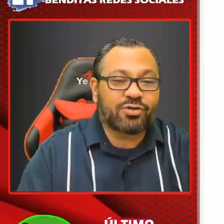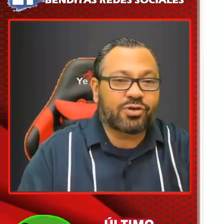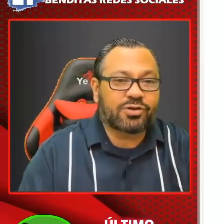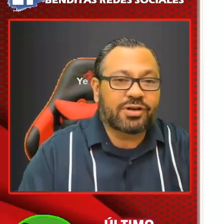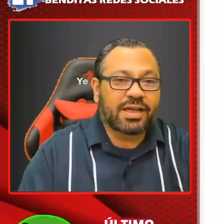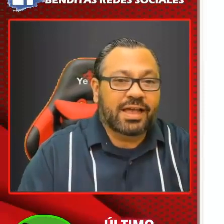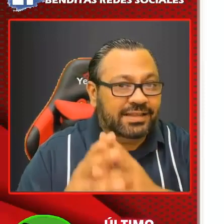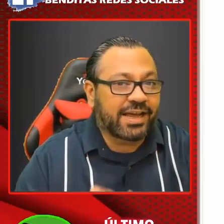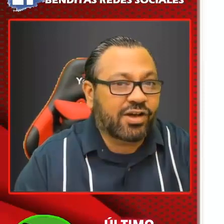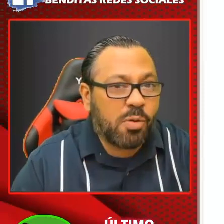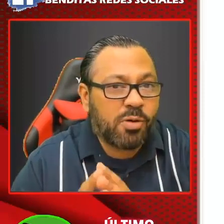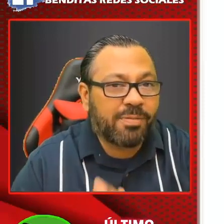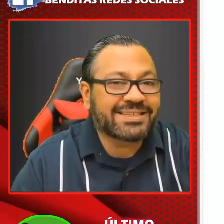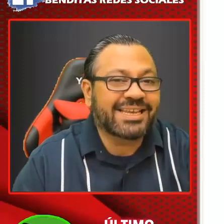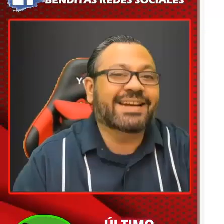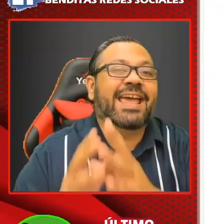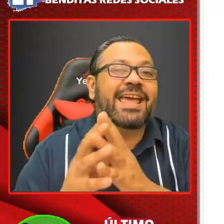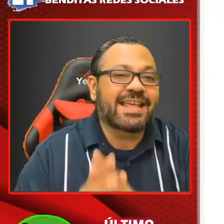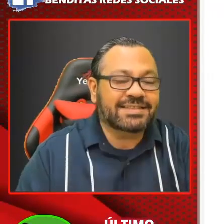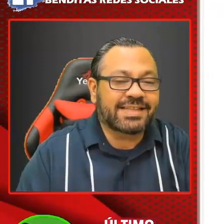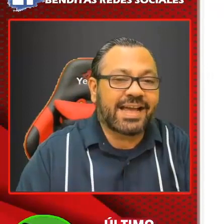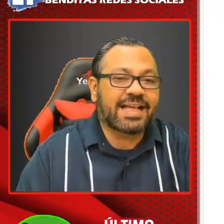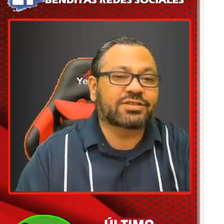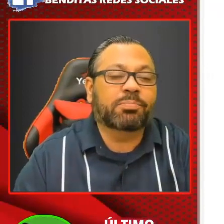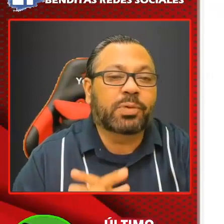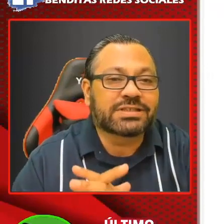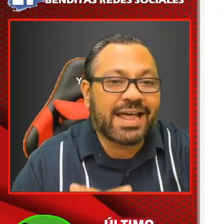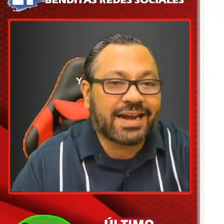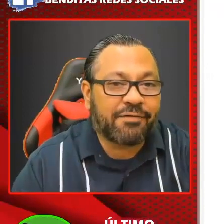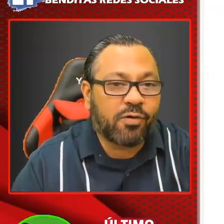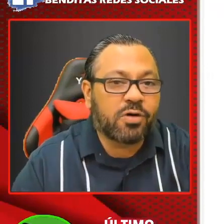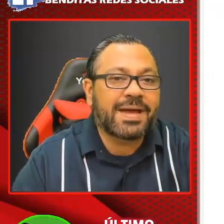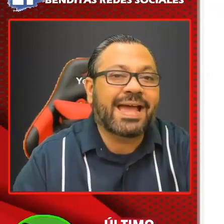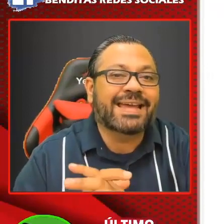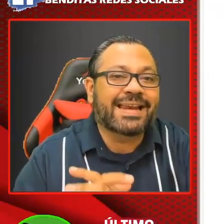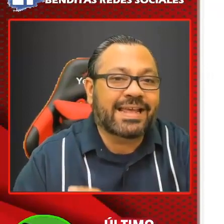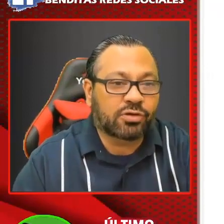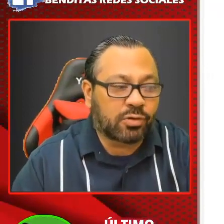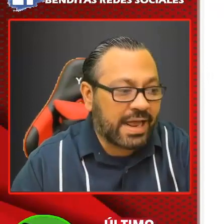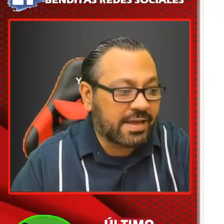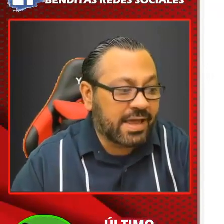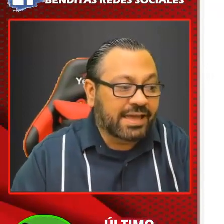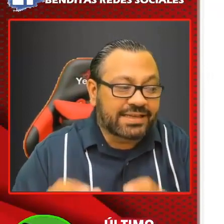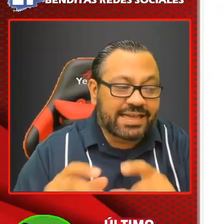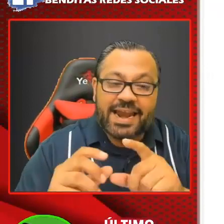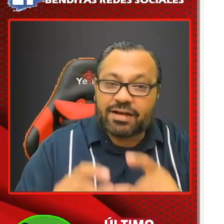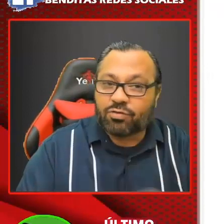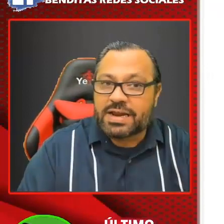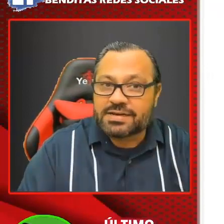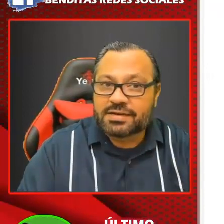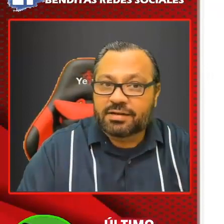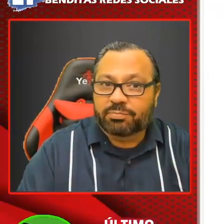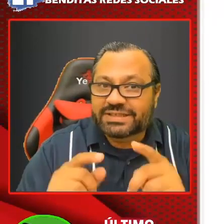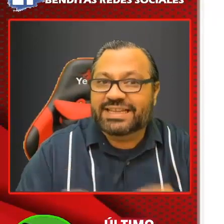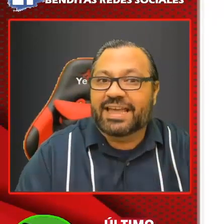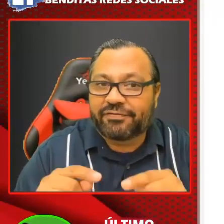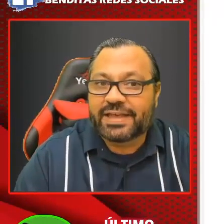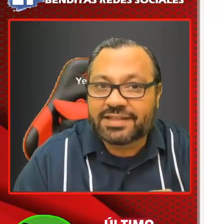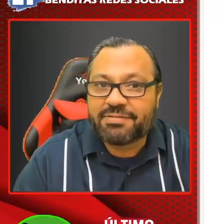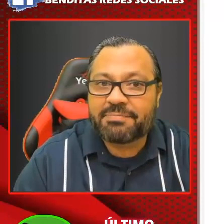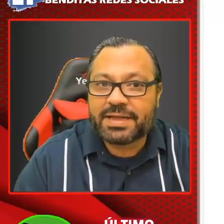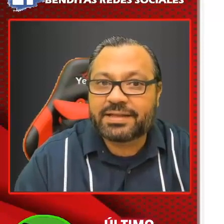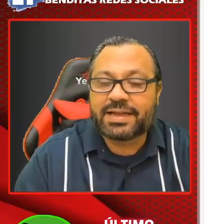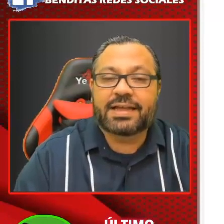borrador de cómo va a ser en este caso pues la reforma electoral y en la cual pues